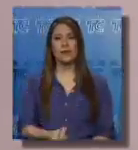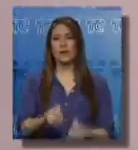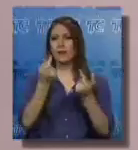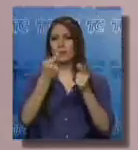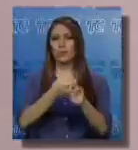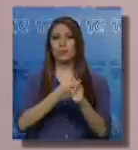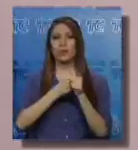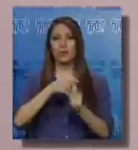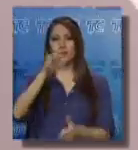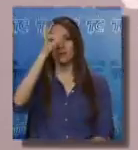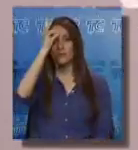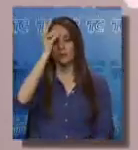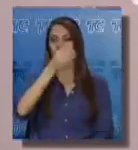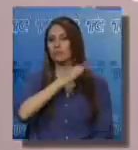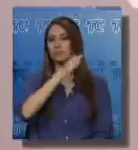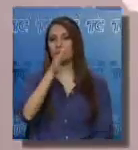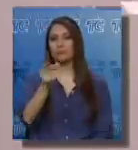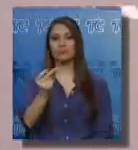inmediato a centros de salud.